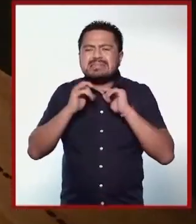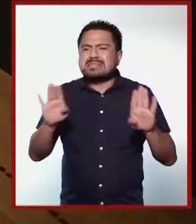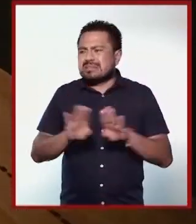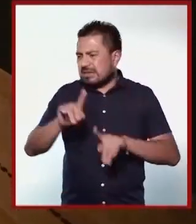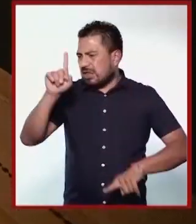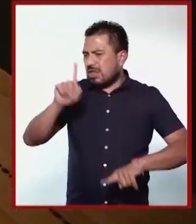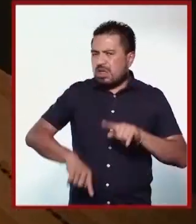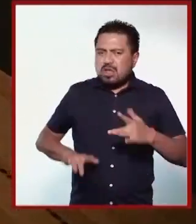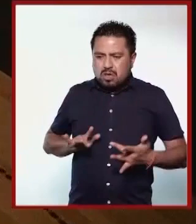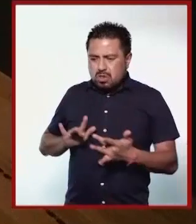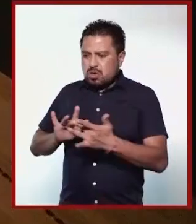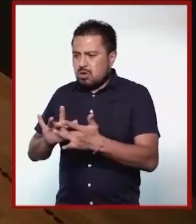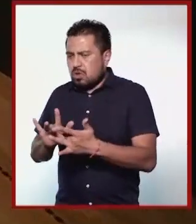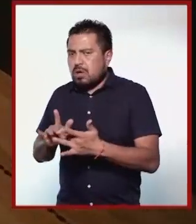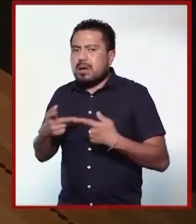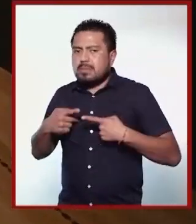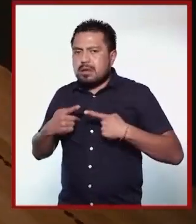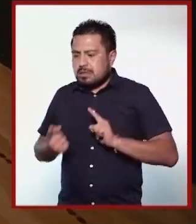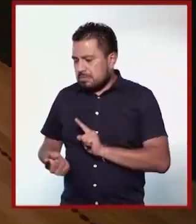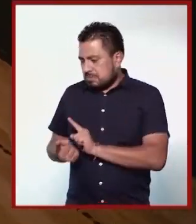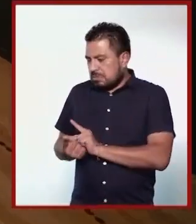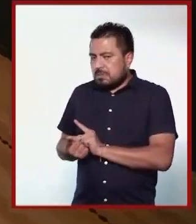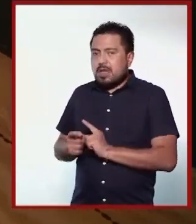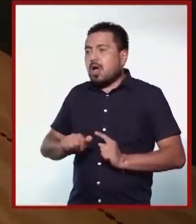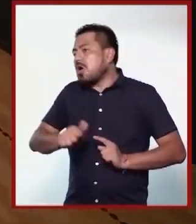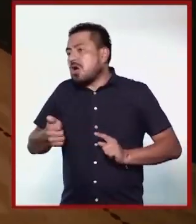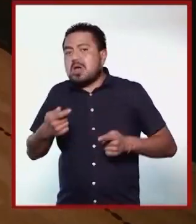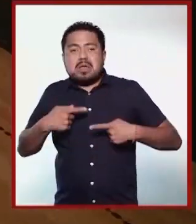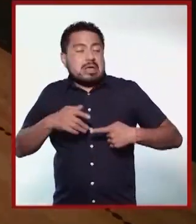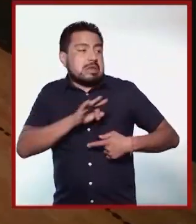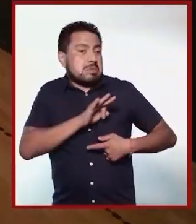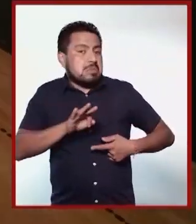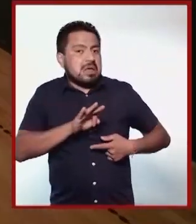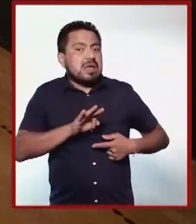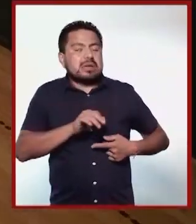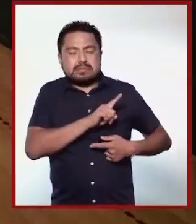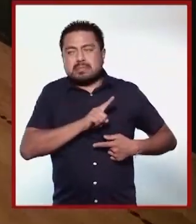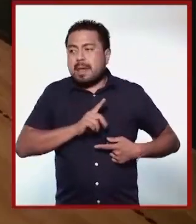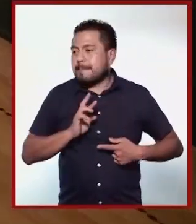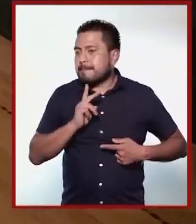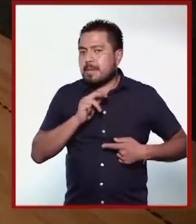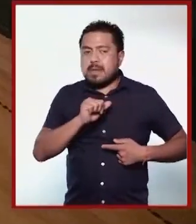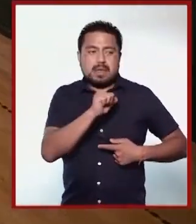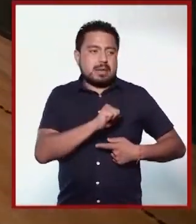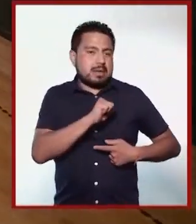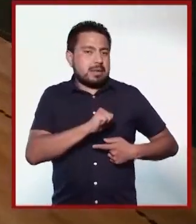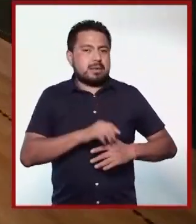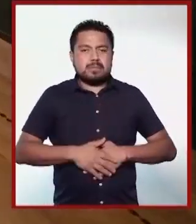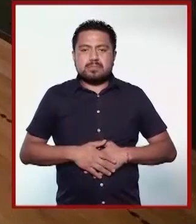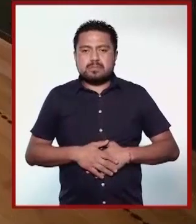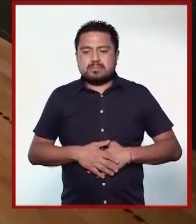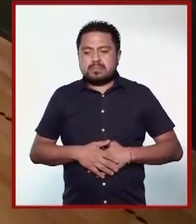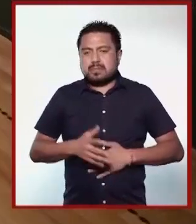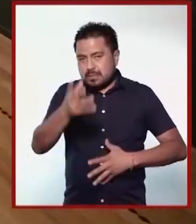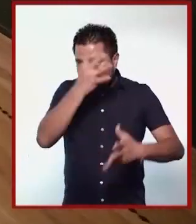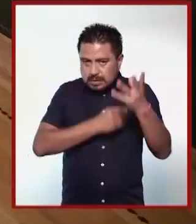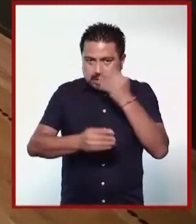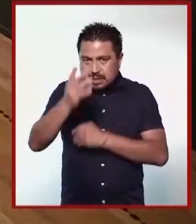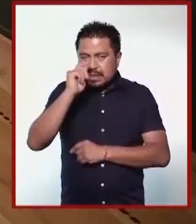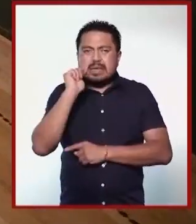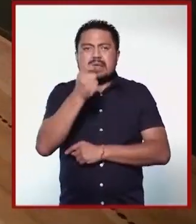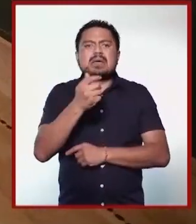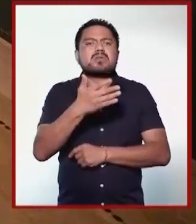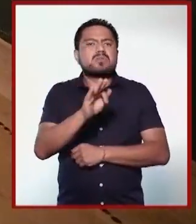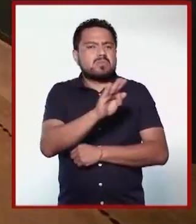el contacto físico, pero habrá otras que pueden y deben ser mejor que antes. Aprendimos que